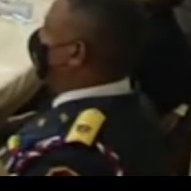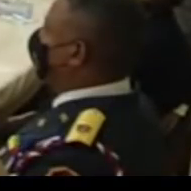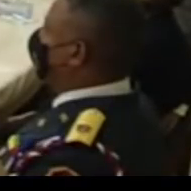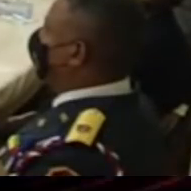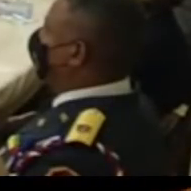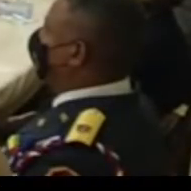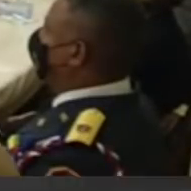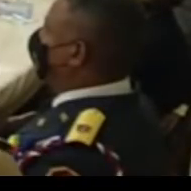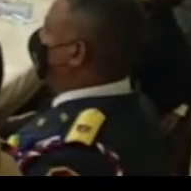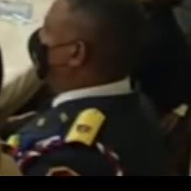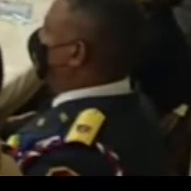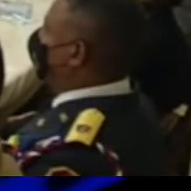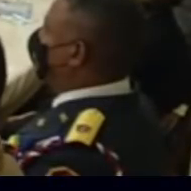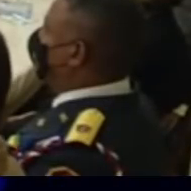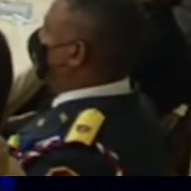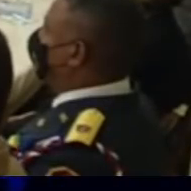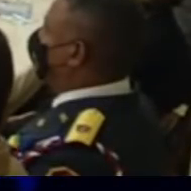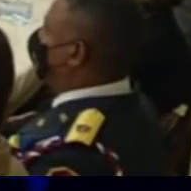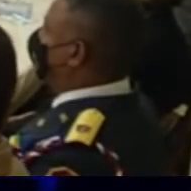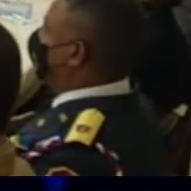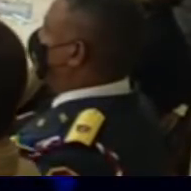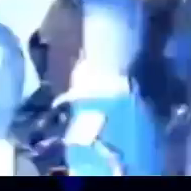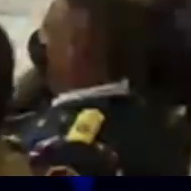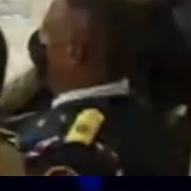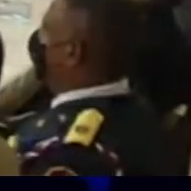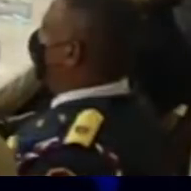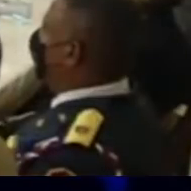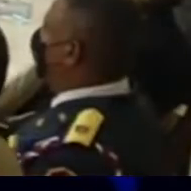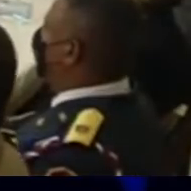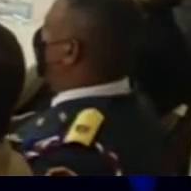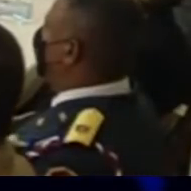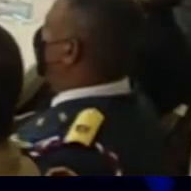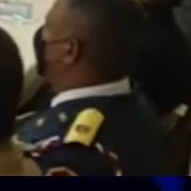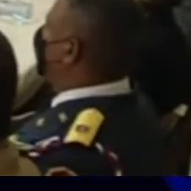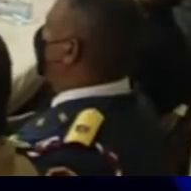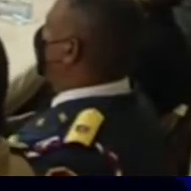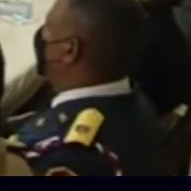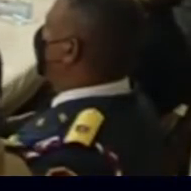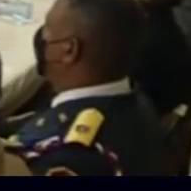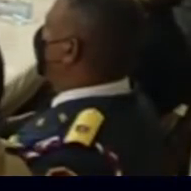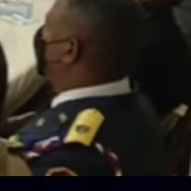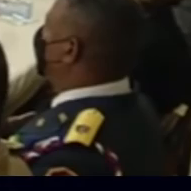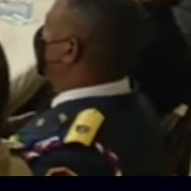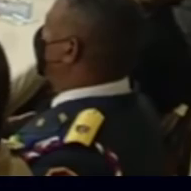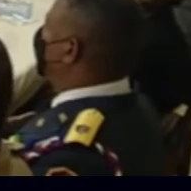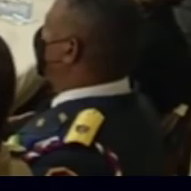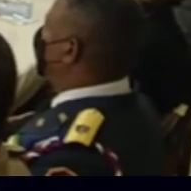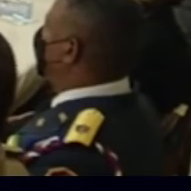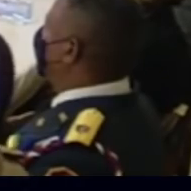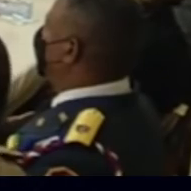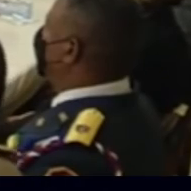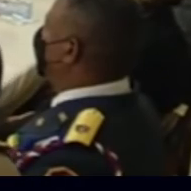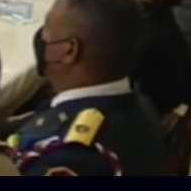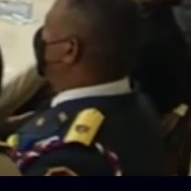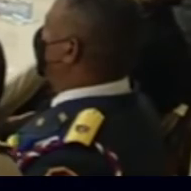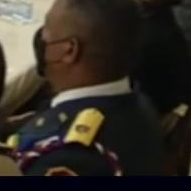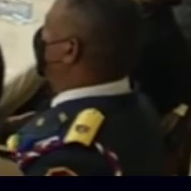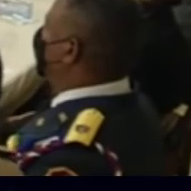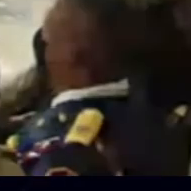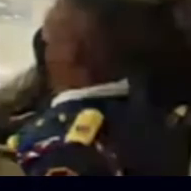sistema de emergencia de la República Dominicana, a representantes de organismos internacionales, del